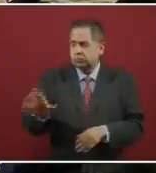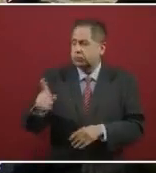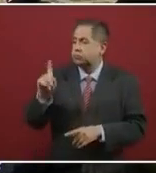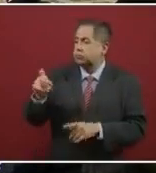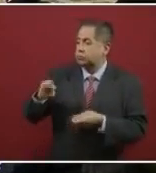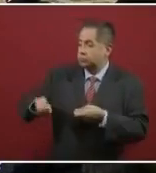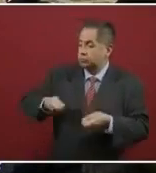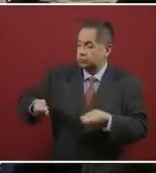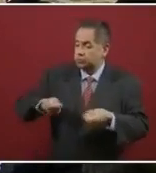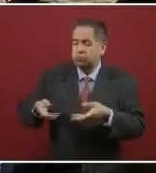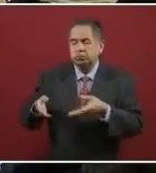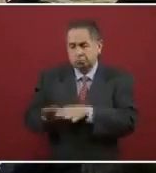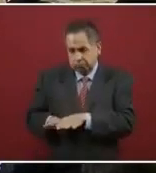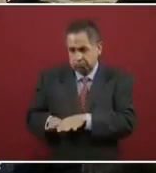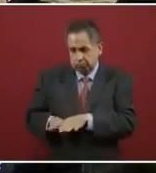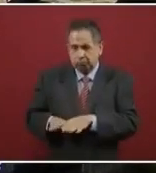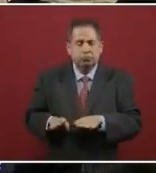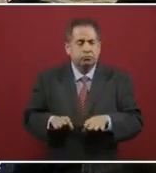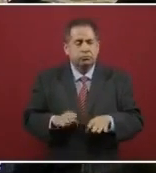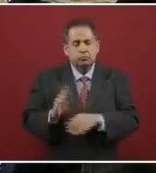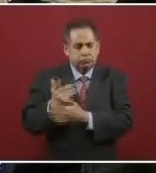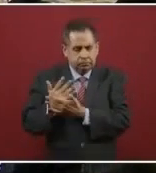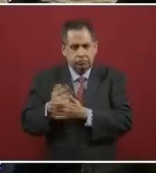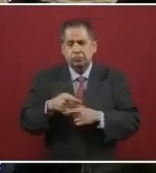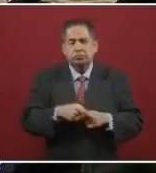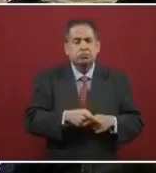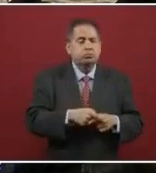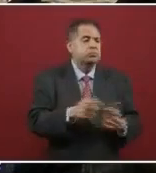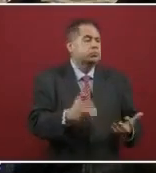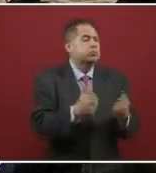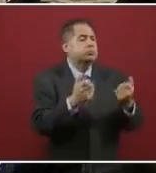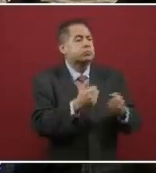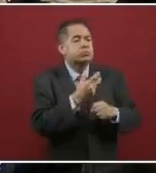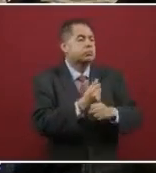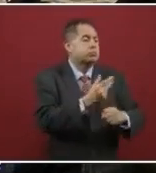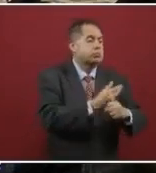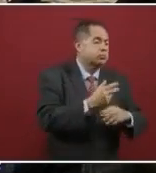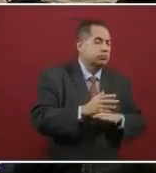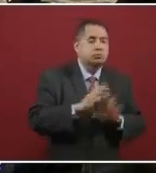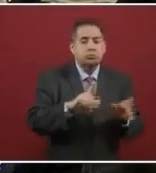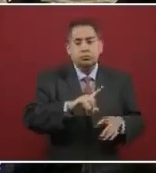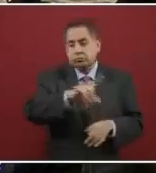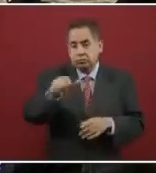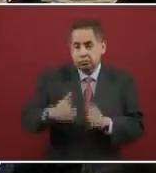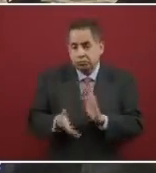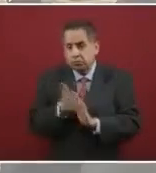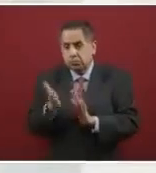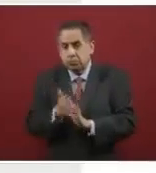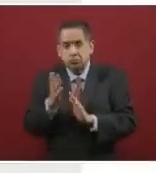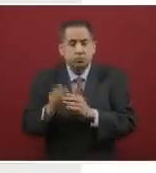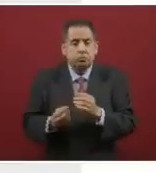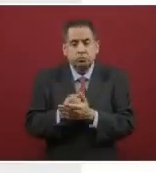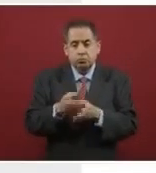y se desviara. Y aquí en la siguiente vemos ya cómo se construyó un nuevo canal de riego